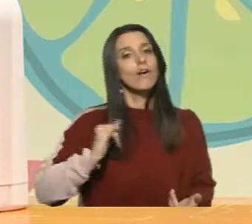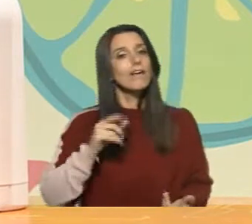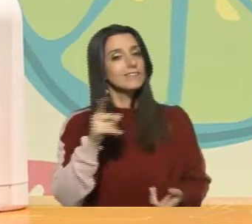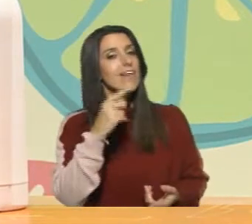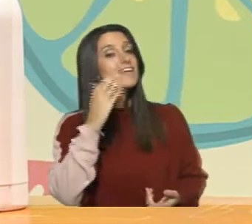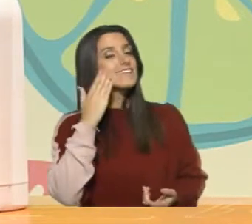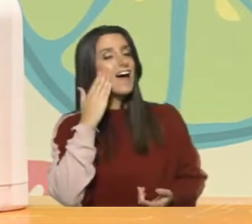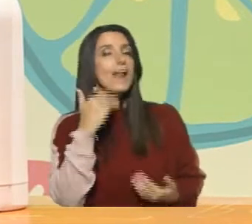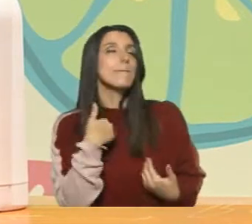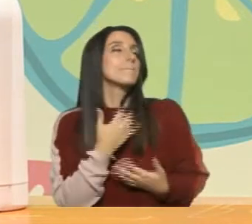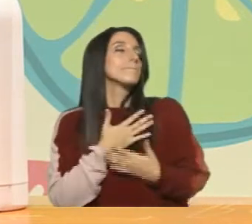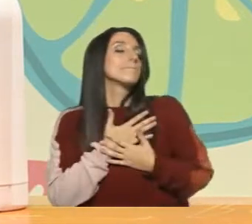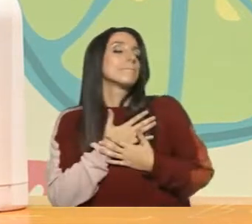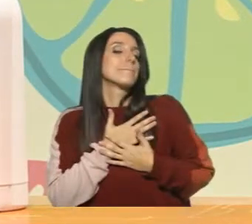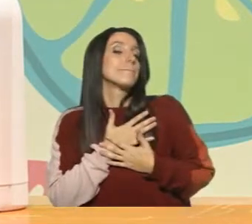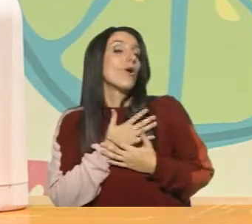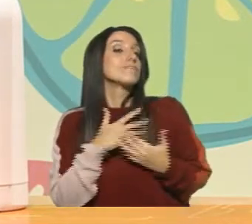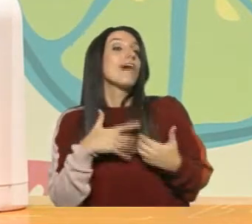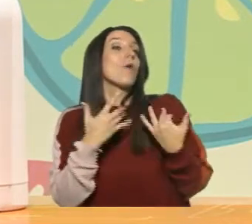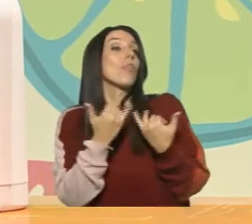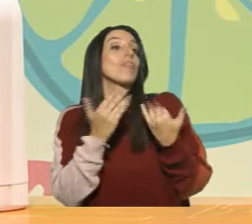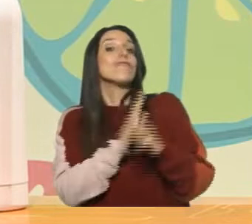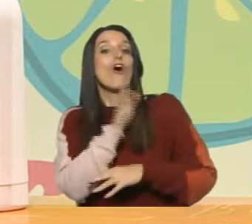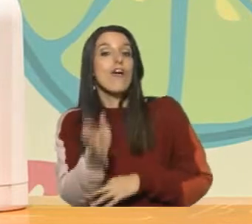que... amo Colonia, así que en cualquier momento